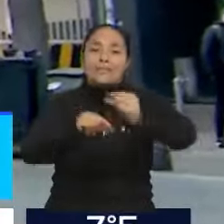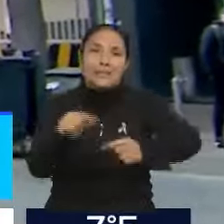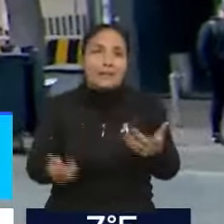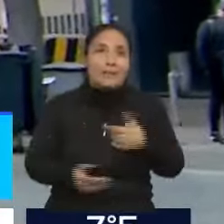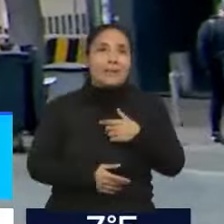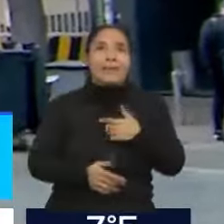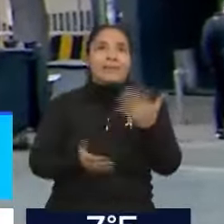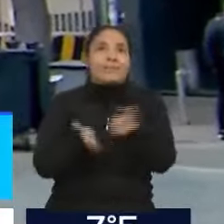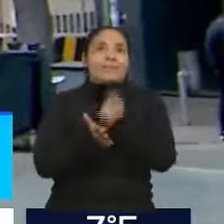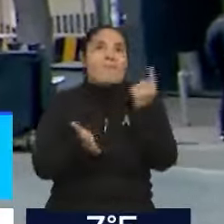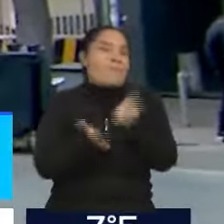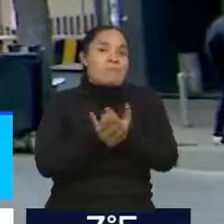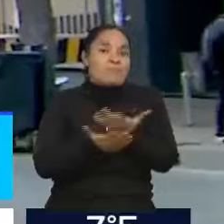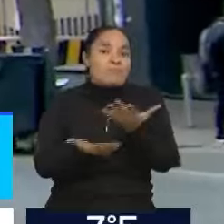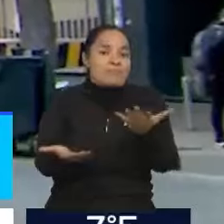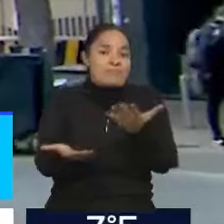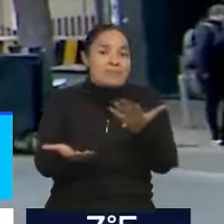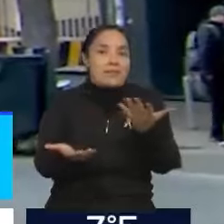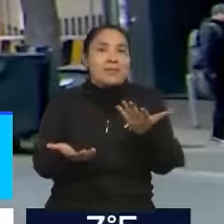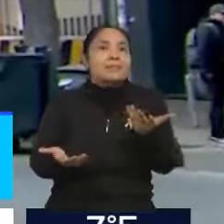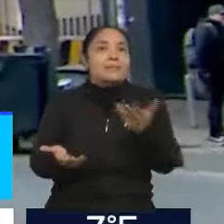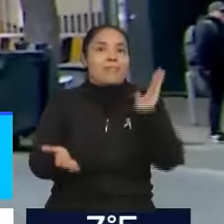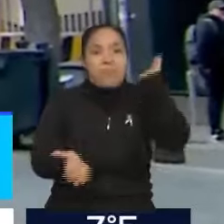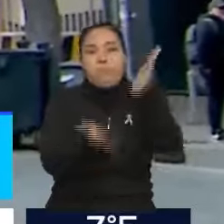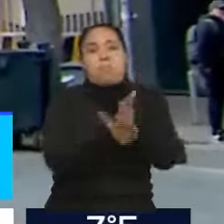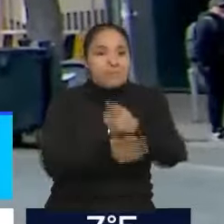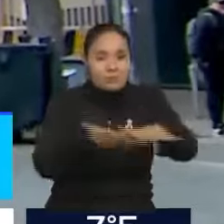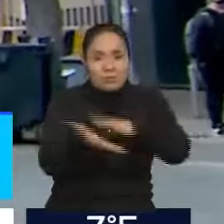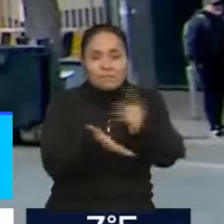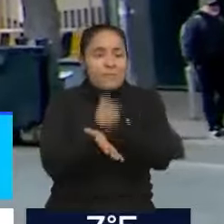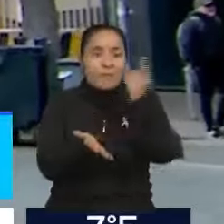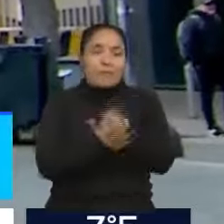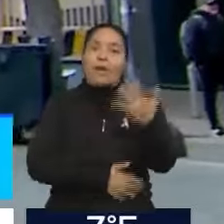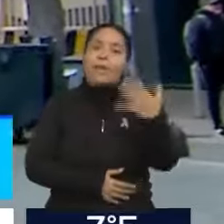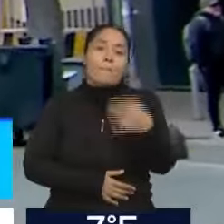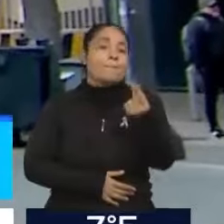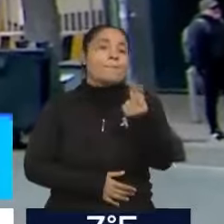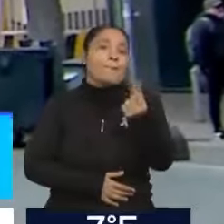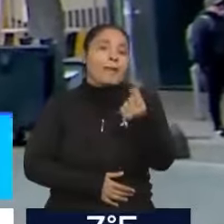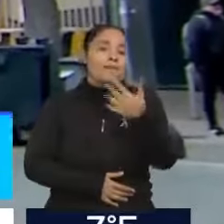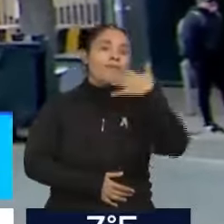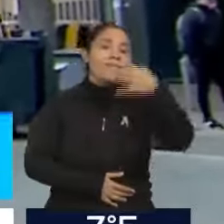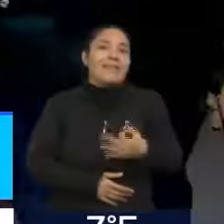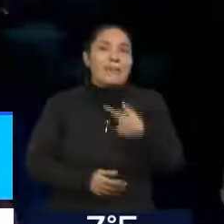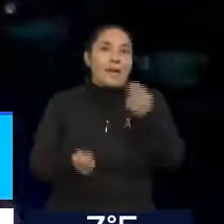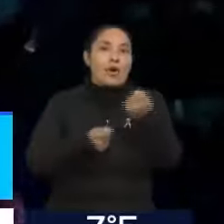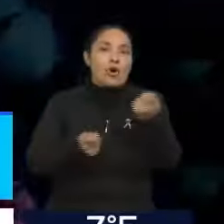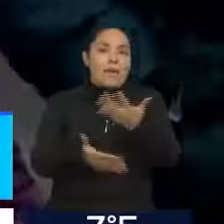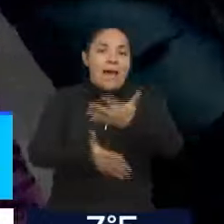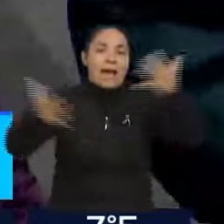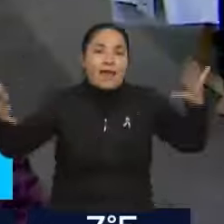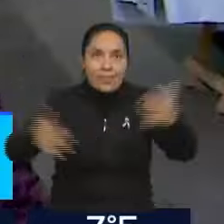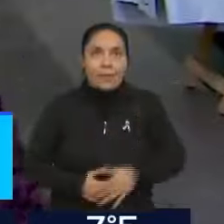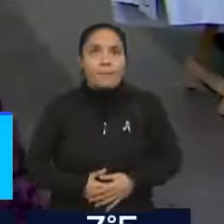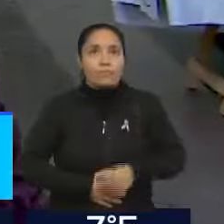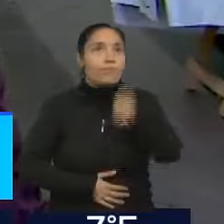puede gobernar sobre cadáveres. Pero tarde o temprano hay que sincerar algunos precios, para al fin y al cabo ordenar la macroeconomía, ¿no? En la época de Macri